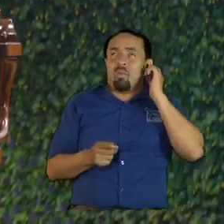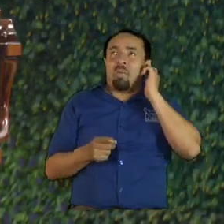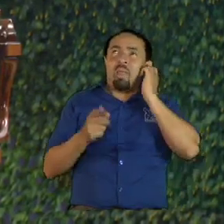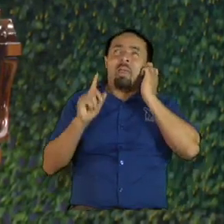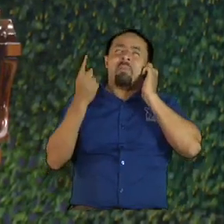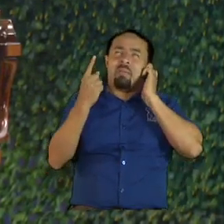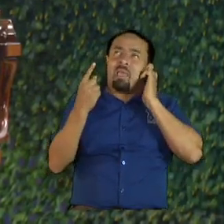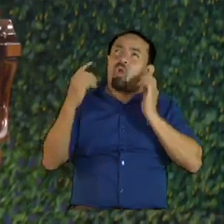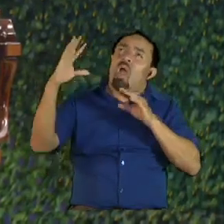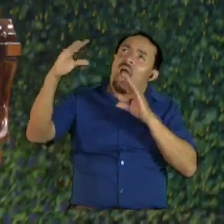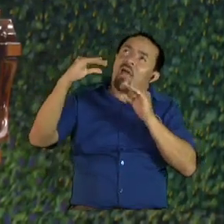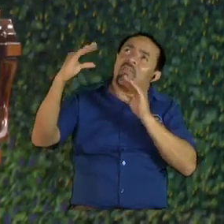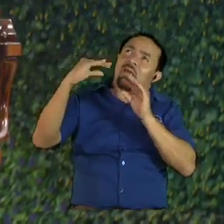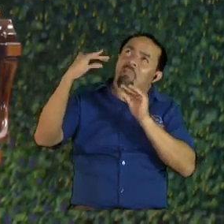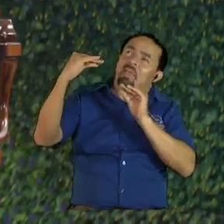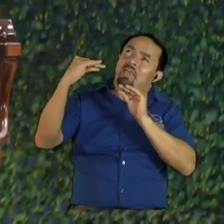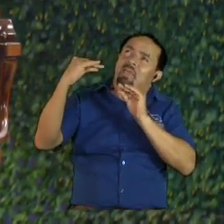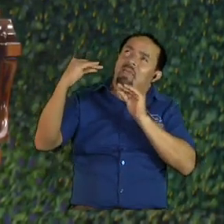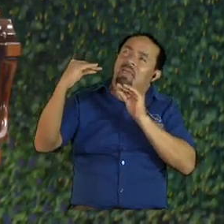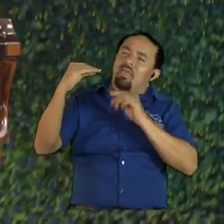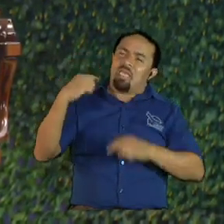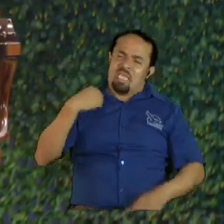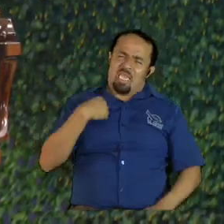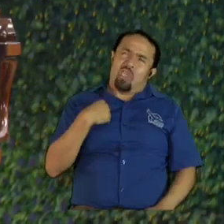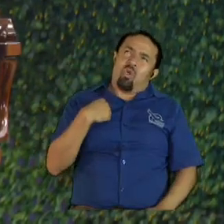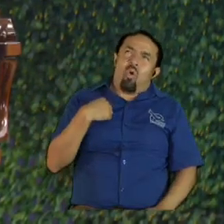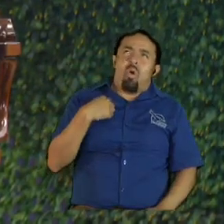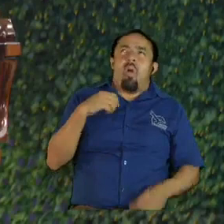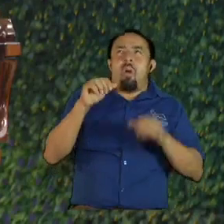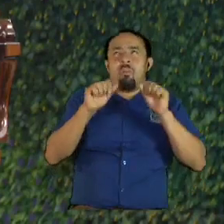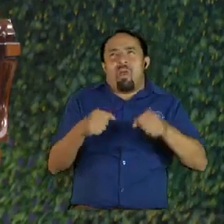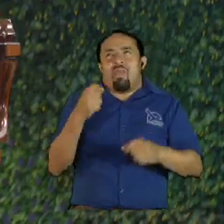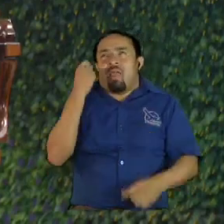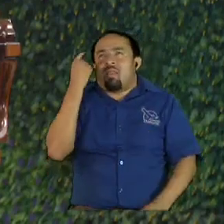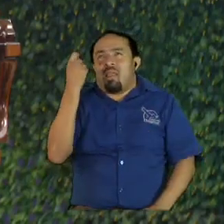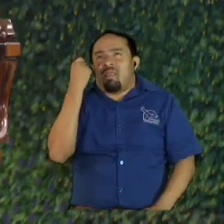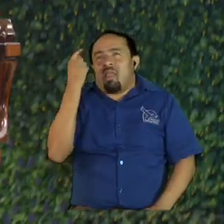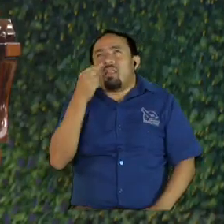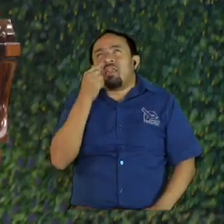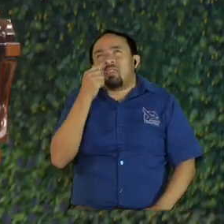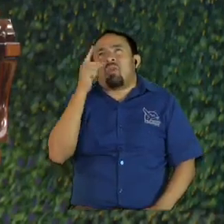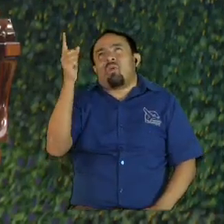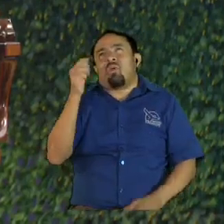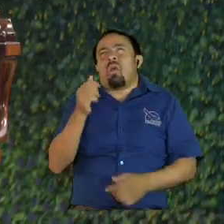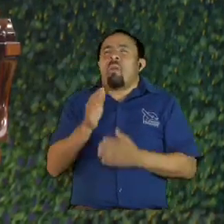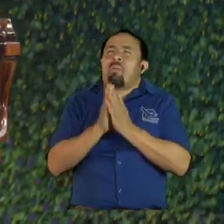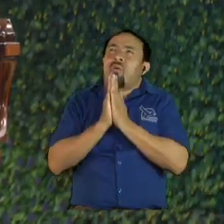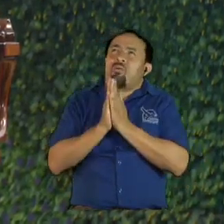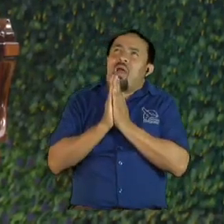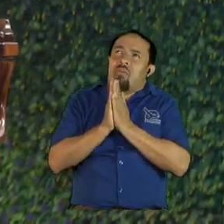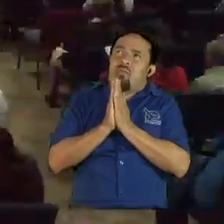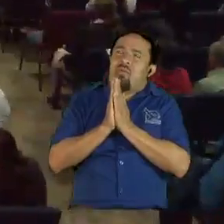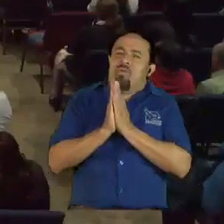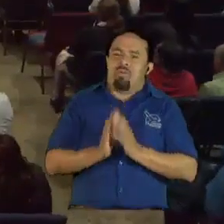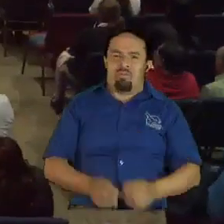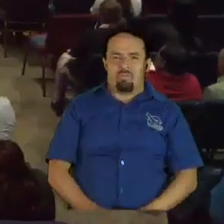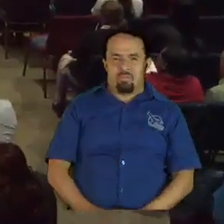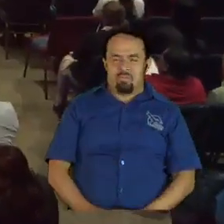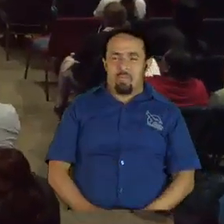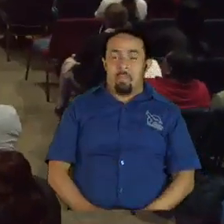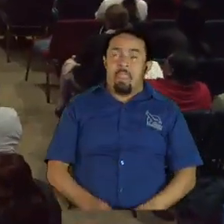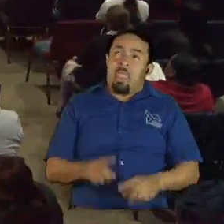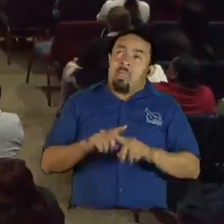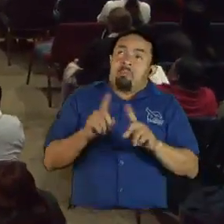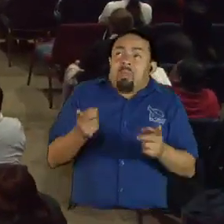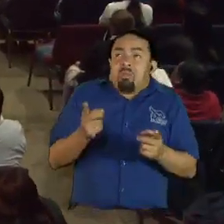Háblame. Y que yo te entienda, Señor. ¿Sí? ¿Le parecería bien eso? Pero si